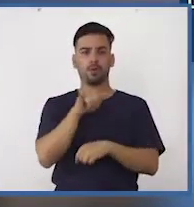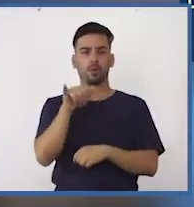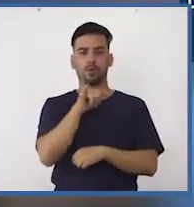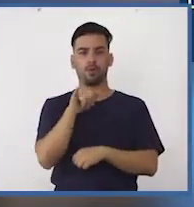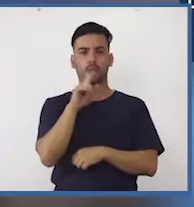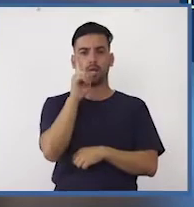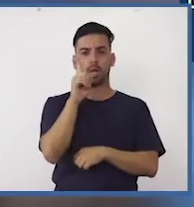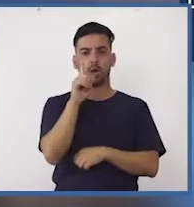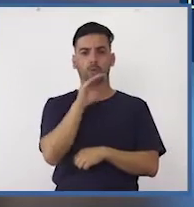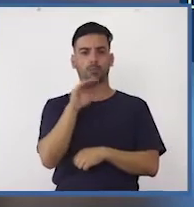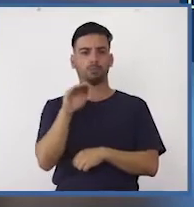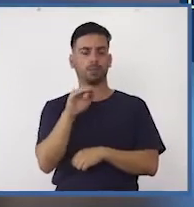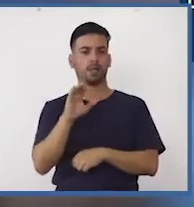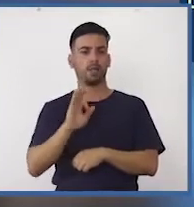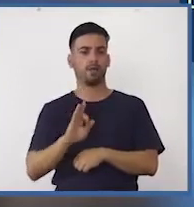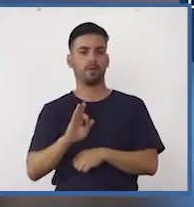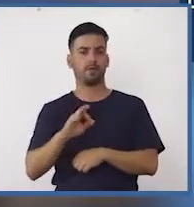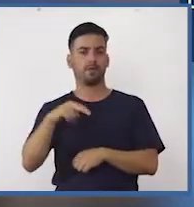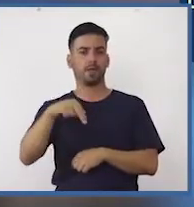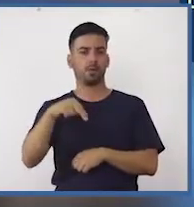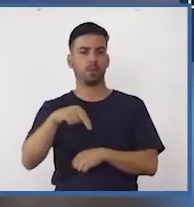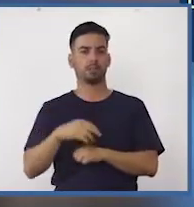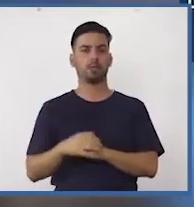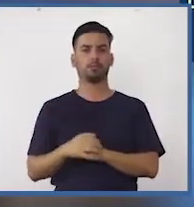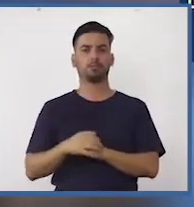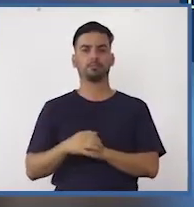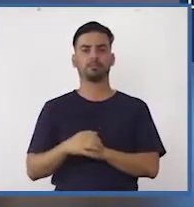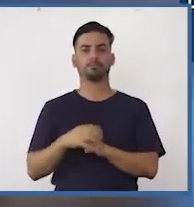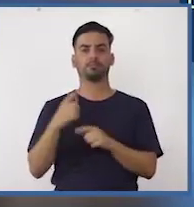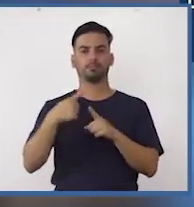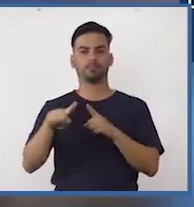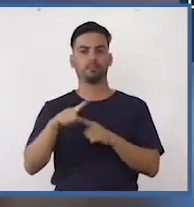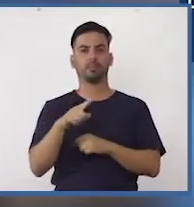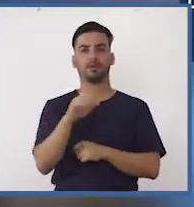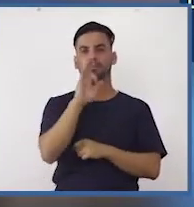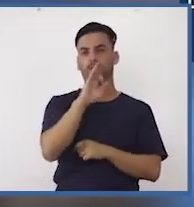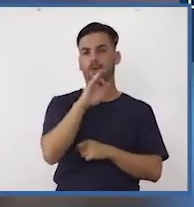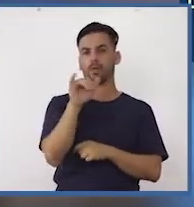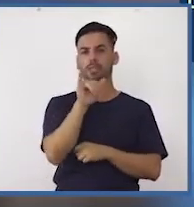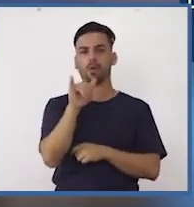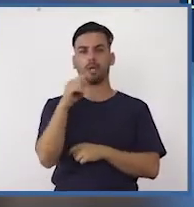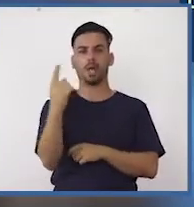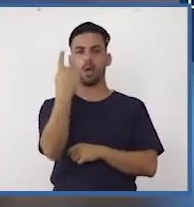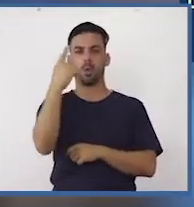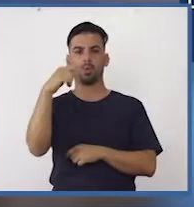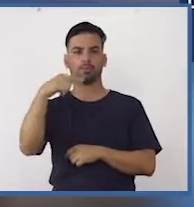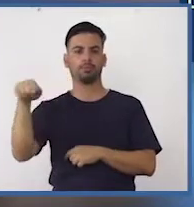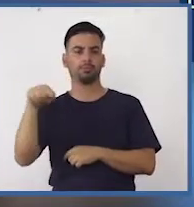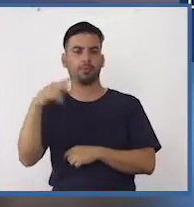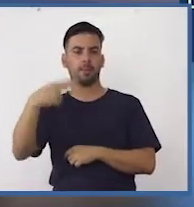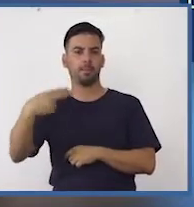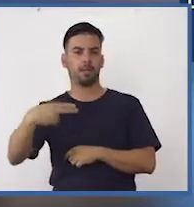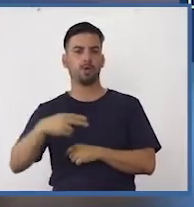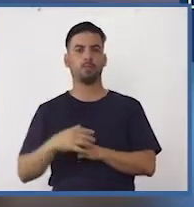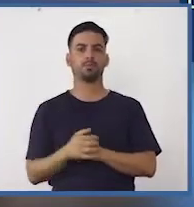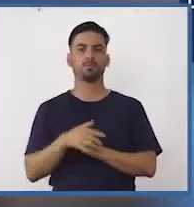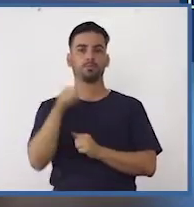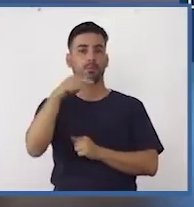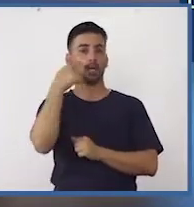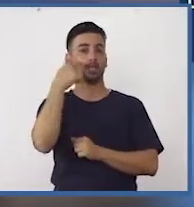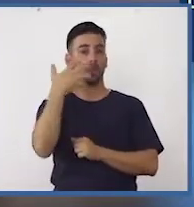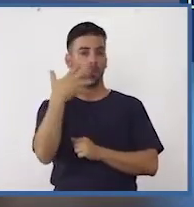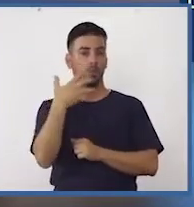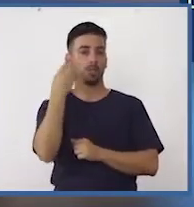sobre la frecuencia y que la frecuencia va a ser igual a 1 sobre el tiempo. Sobre el periodo. ¿Nos quedó claro? Eso es importante conocer,